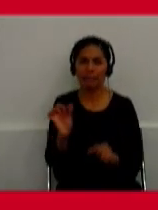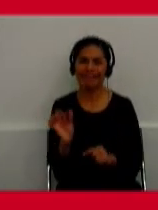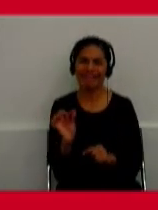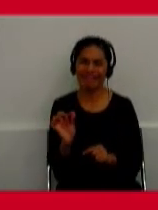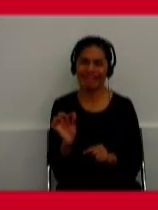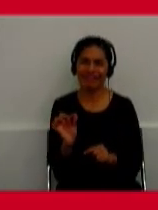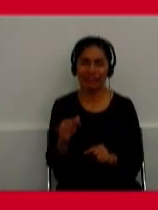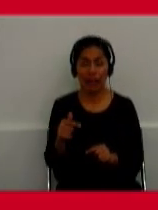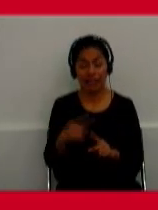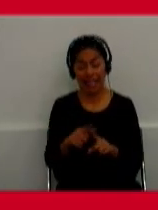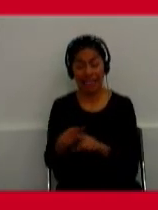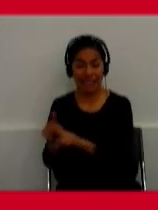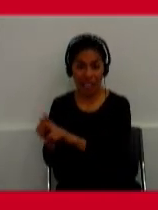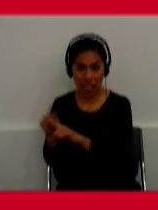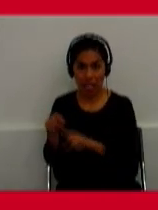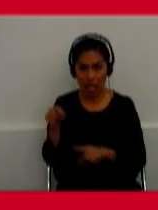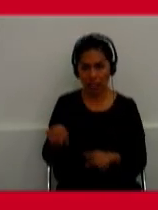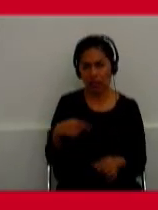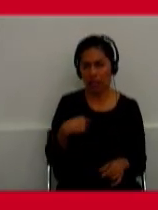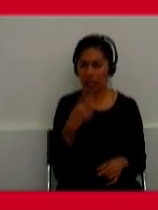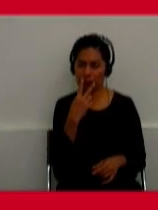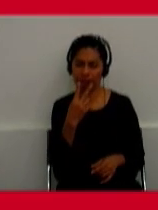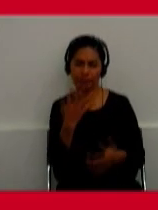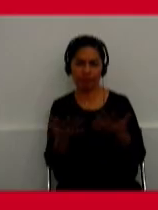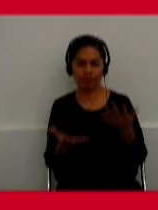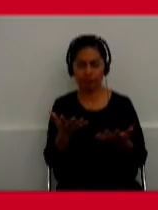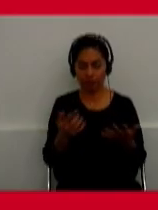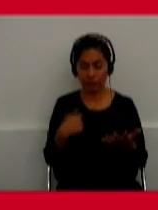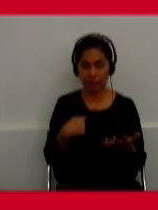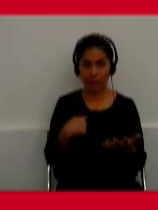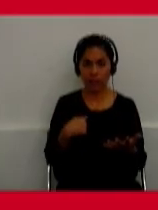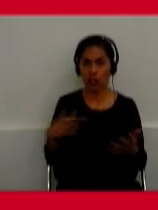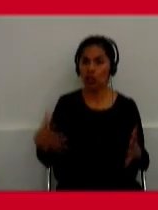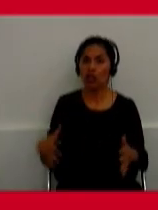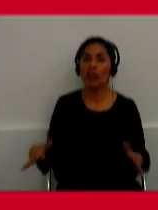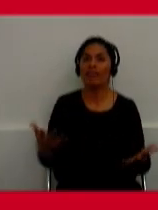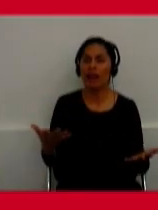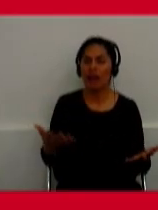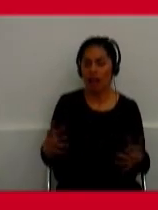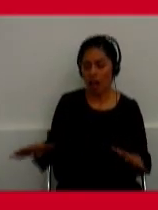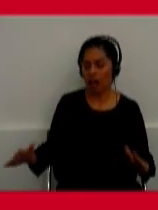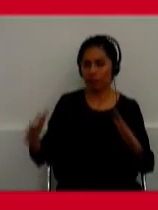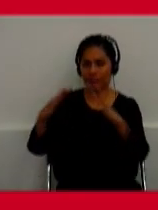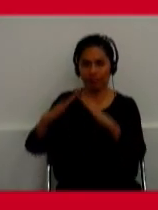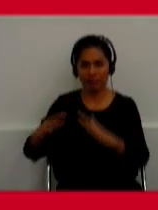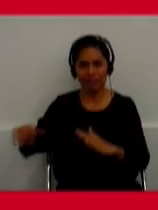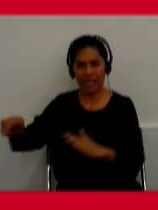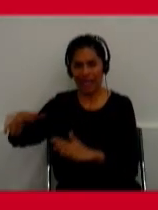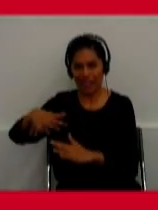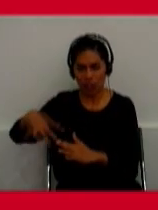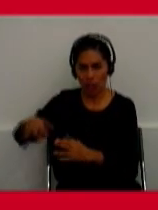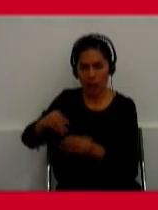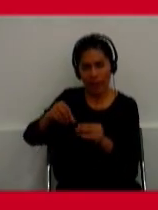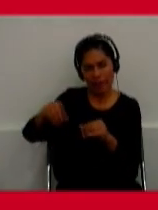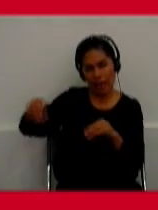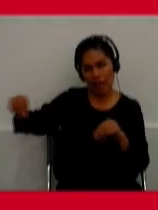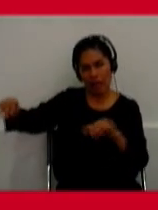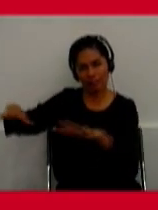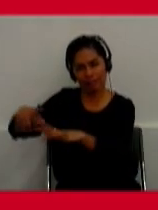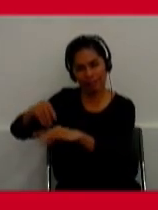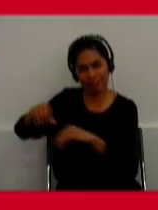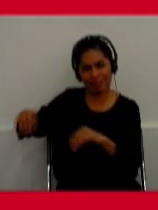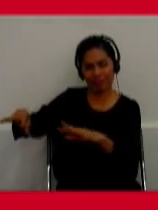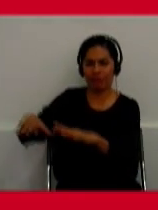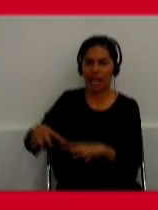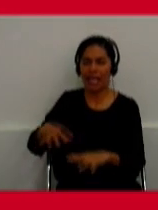variedad es un poco que uno tiene que saber manejar en las plantas concentradoras. Entonces, el relave, cuando ingresa a estos equipos, también sufre